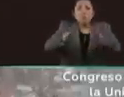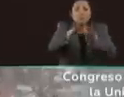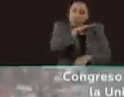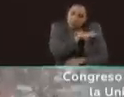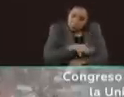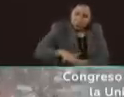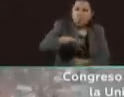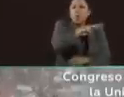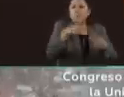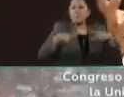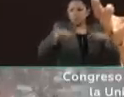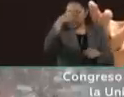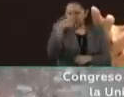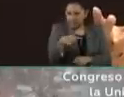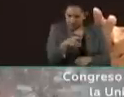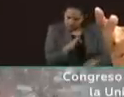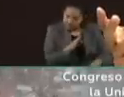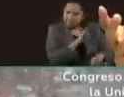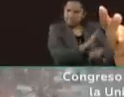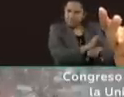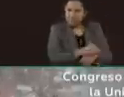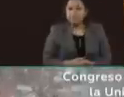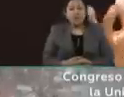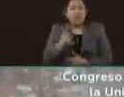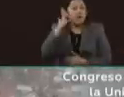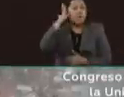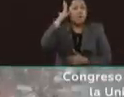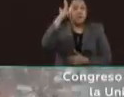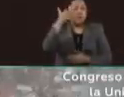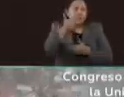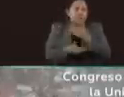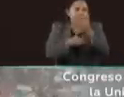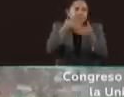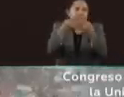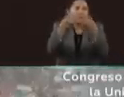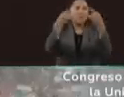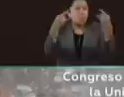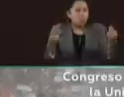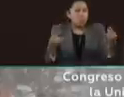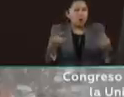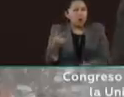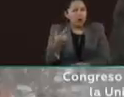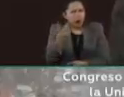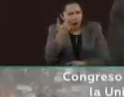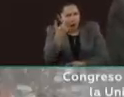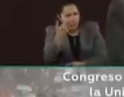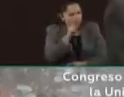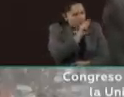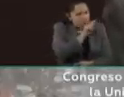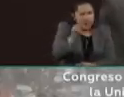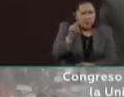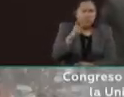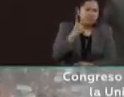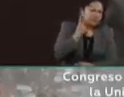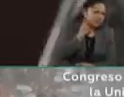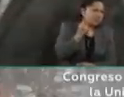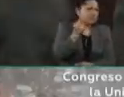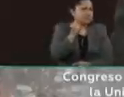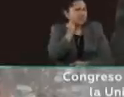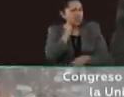juzgará no por las palabras, no por la estridencia, sino por nuestras acciones. Y hoy más que